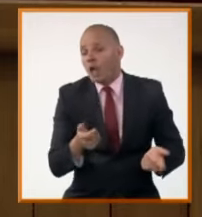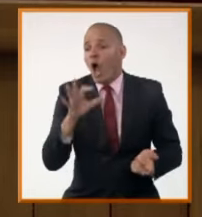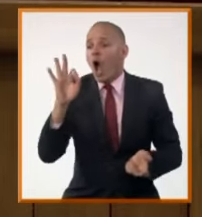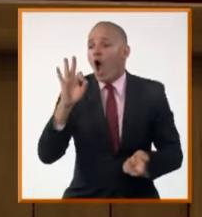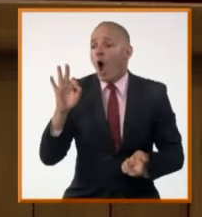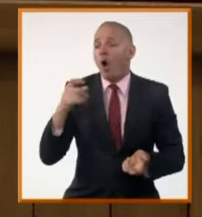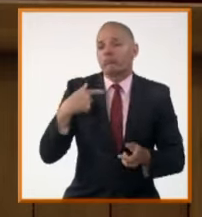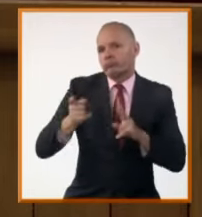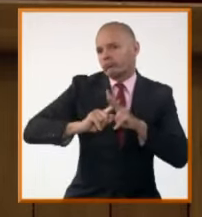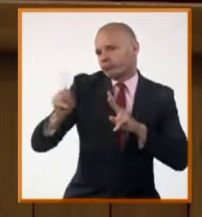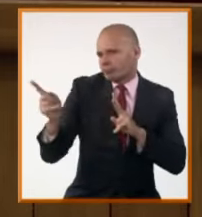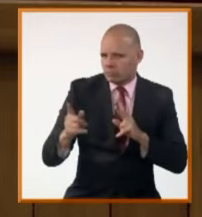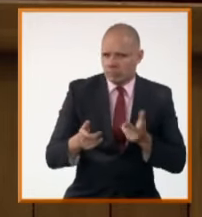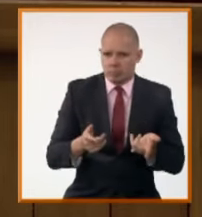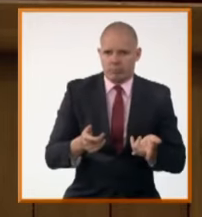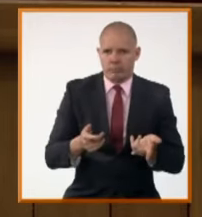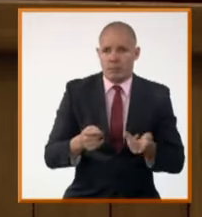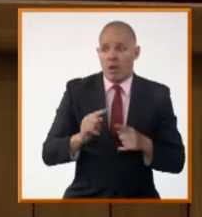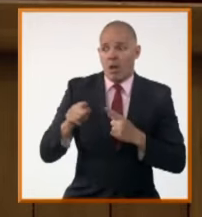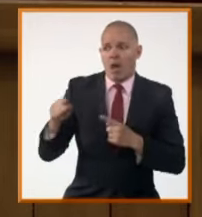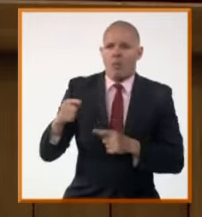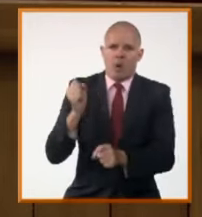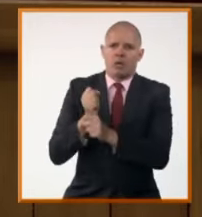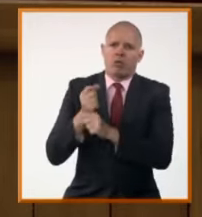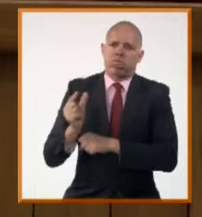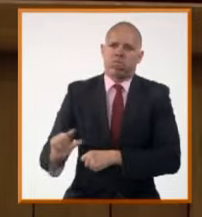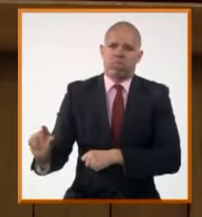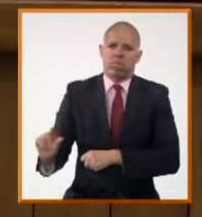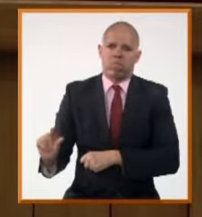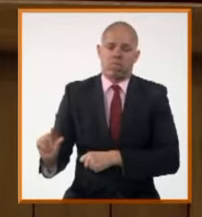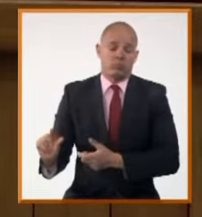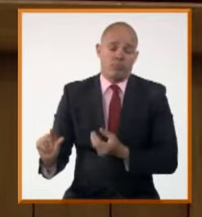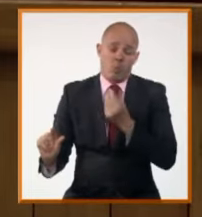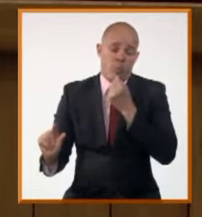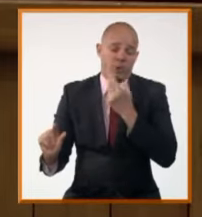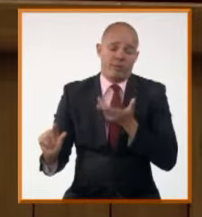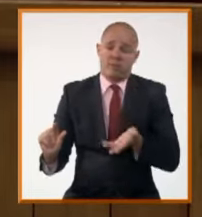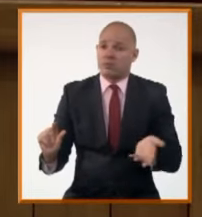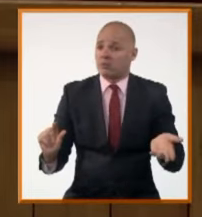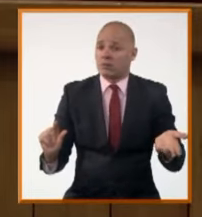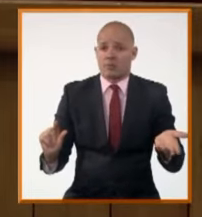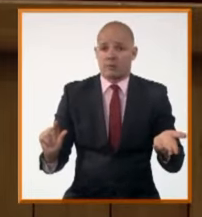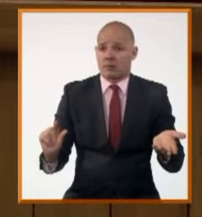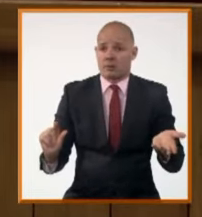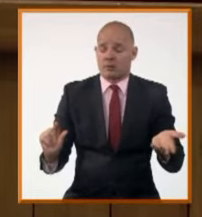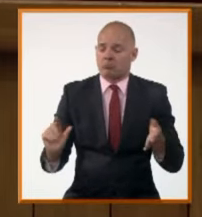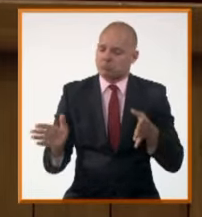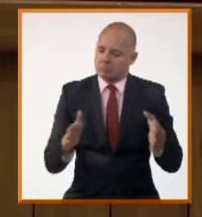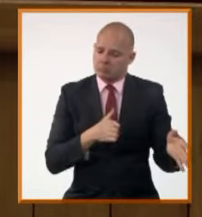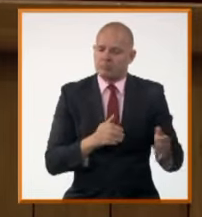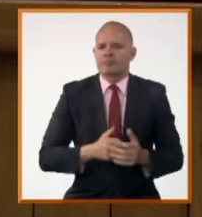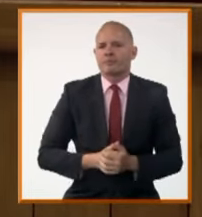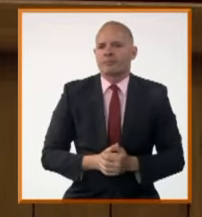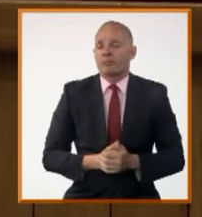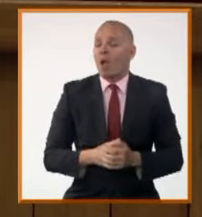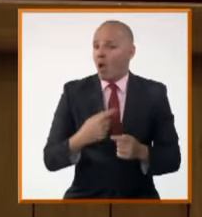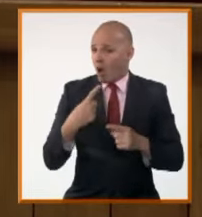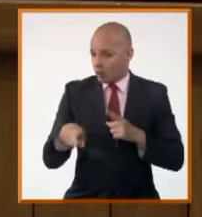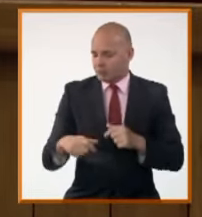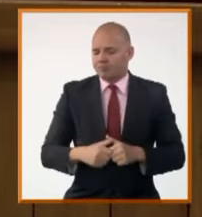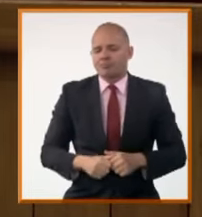nacional. Por otra parte, a pesar de la nueva Constitución, que deja claro